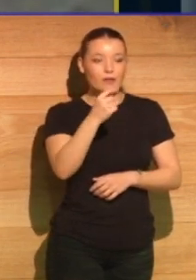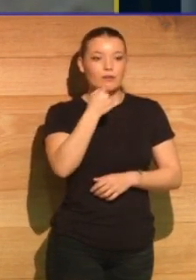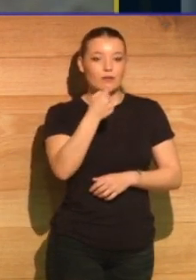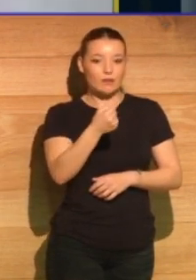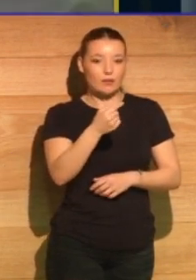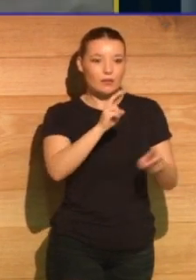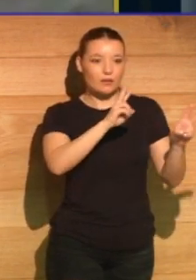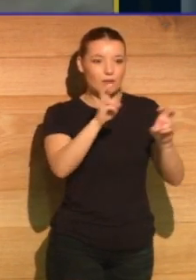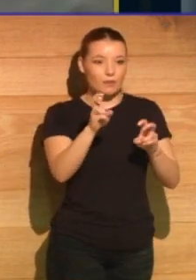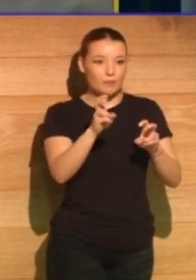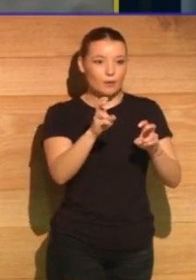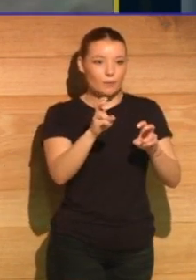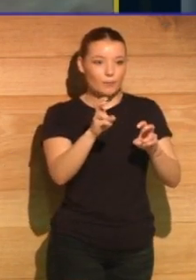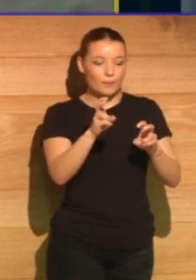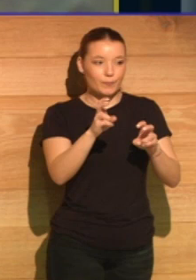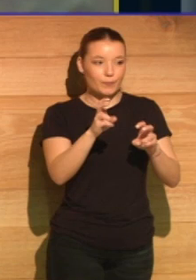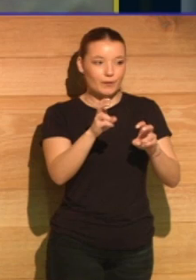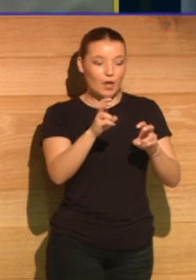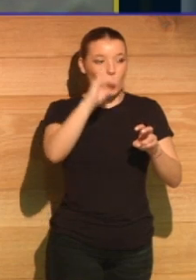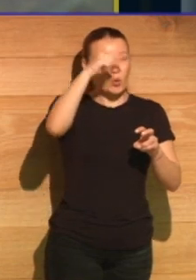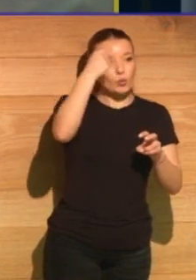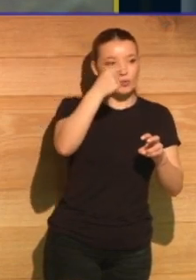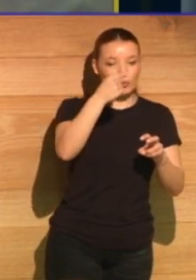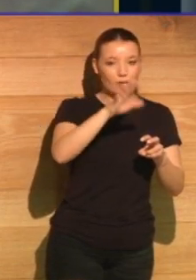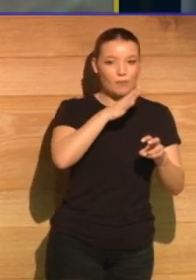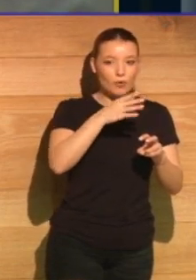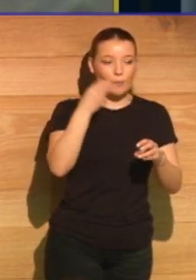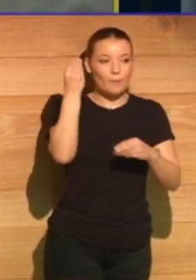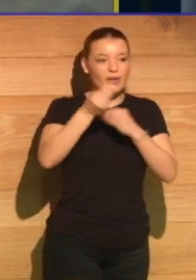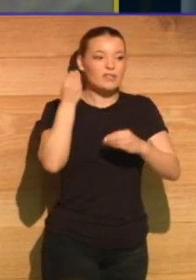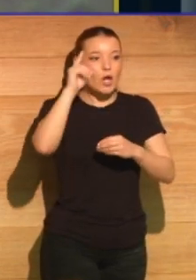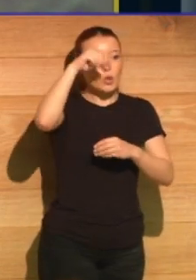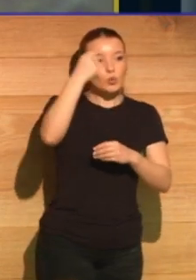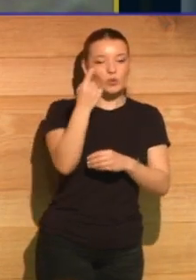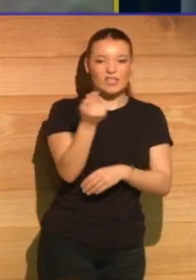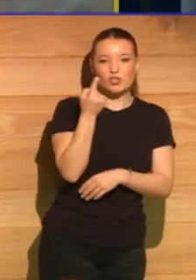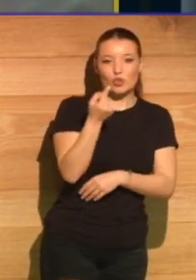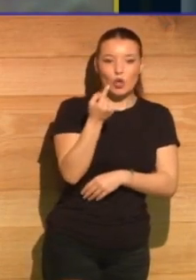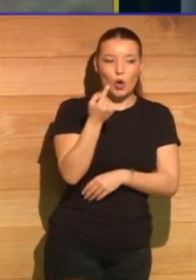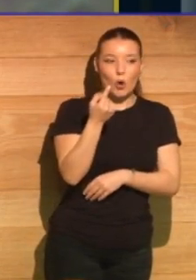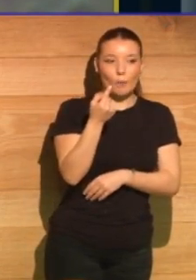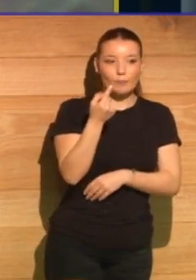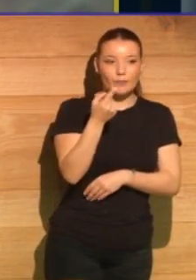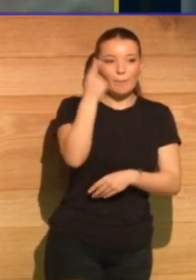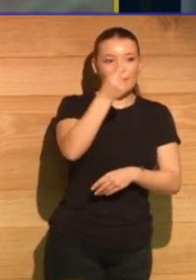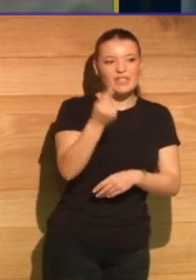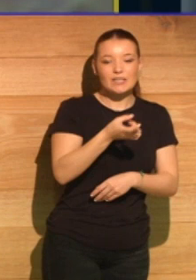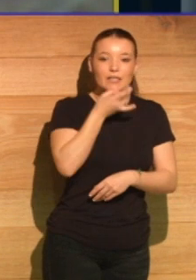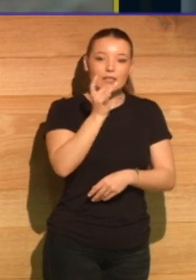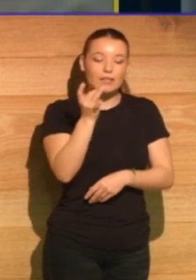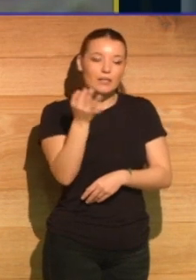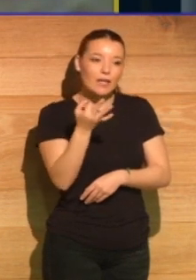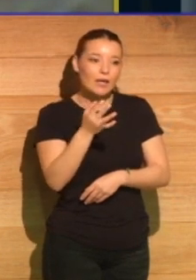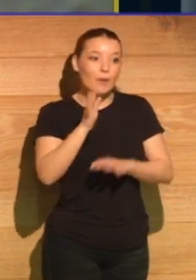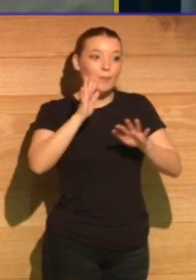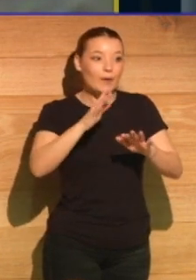es saber quién pintó las meninas, pero no pues quién inventó la vacuna, ¿no?